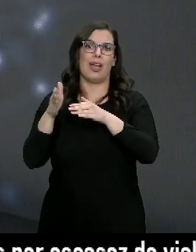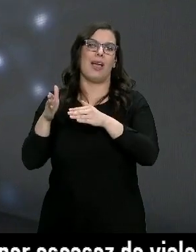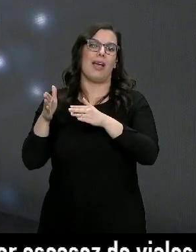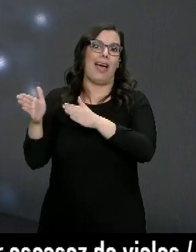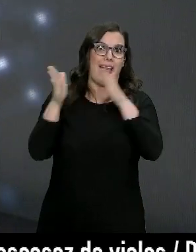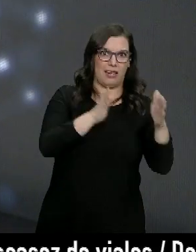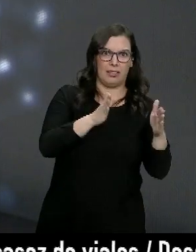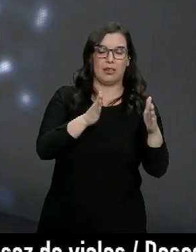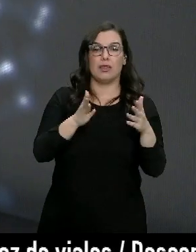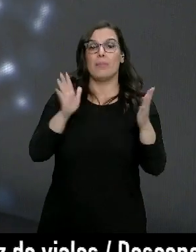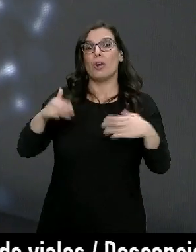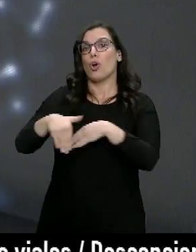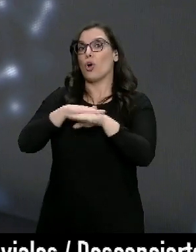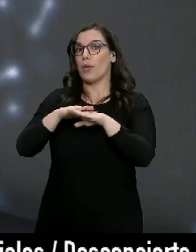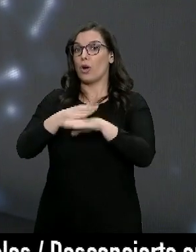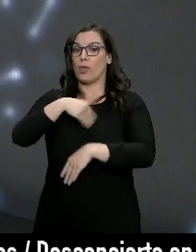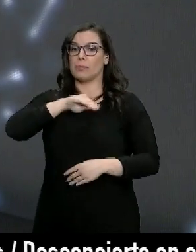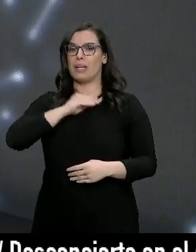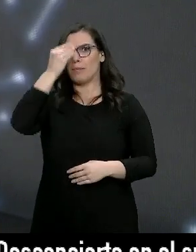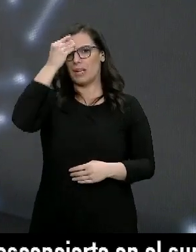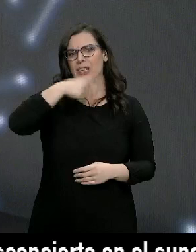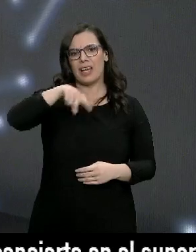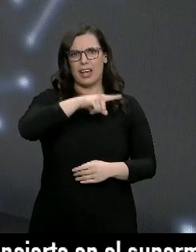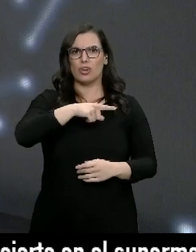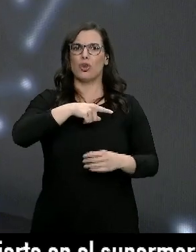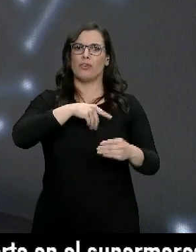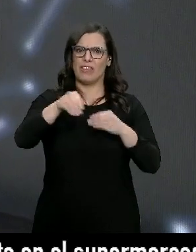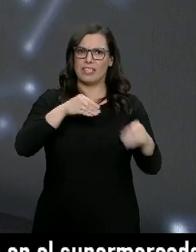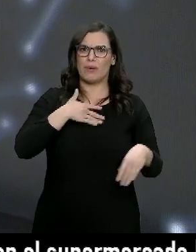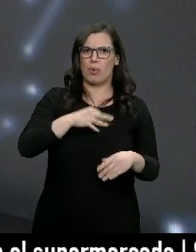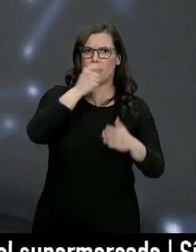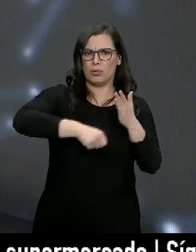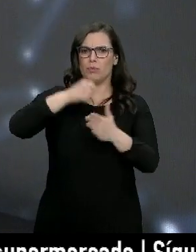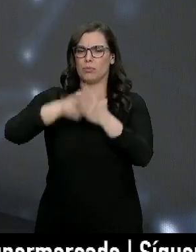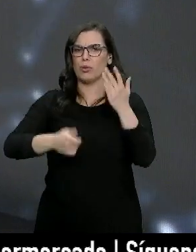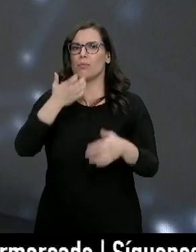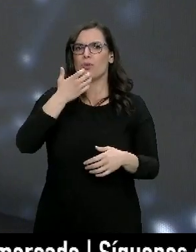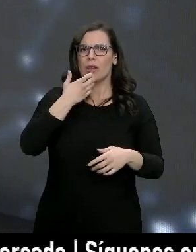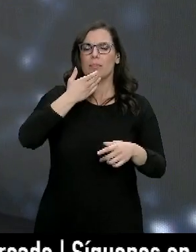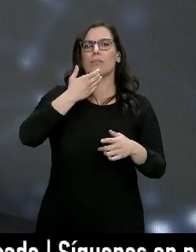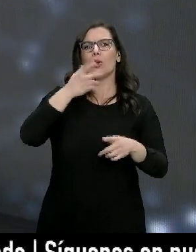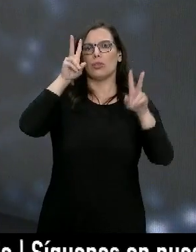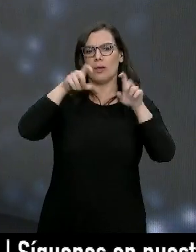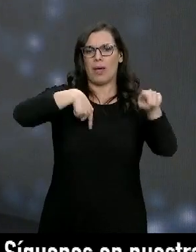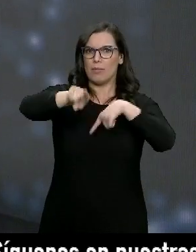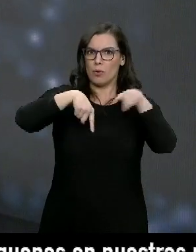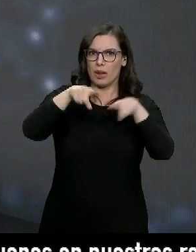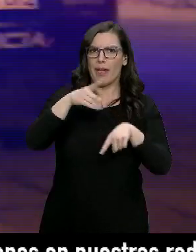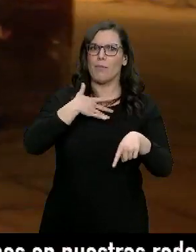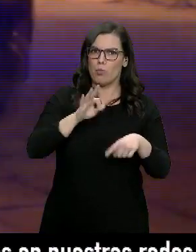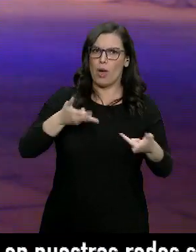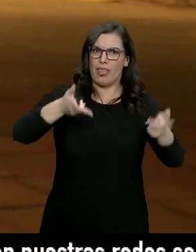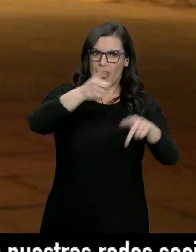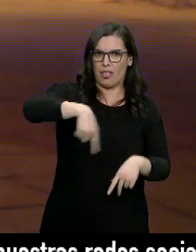pensando que antes que eso las comunidades tienen mucho margen de maniobra, por ejemplo, restringiendo aún más la movilidad.